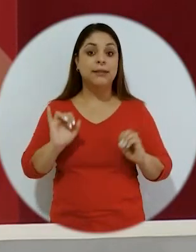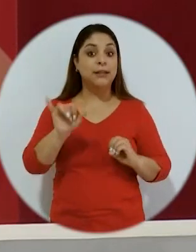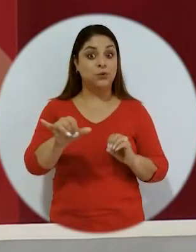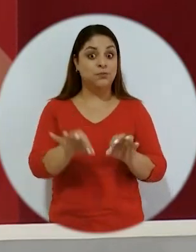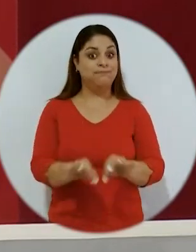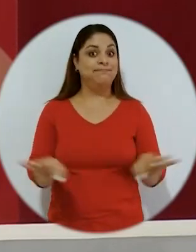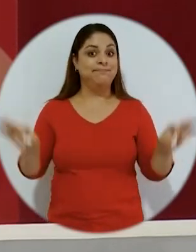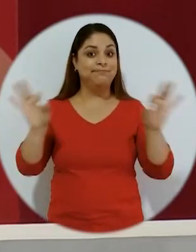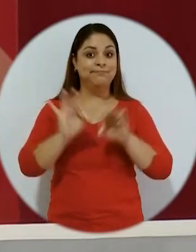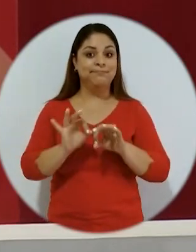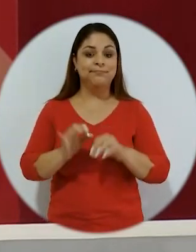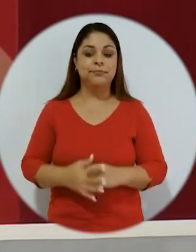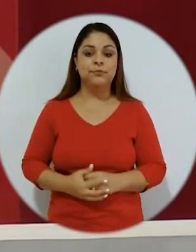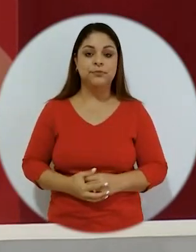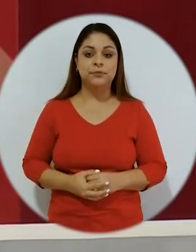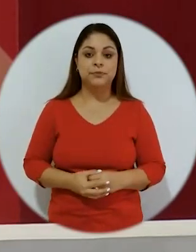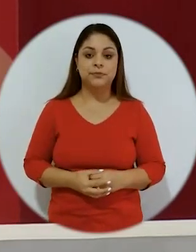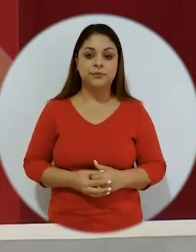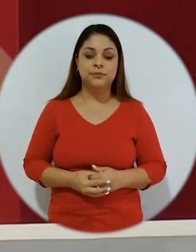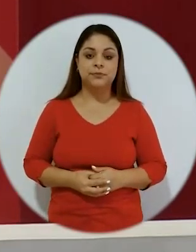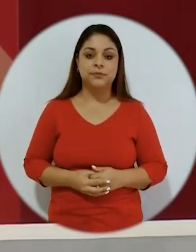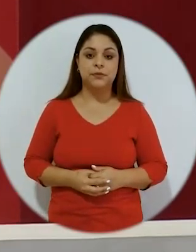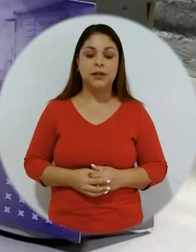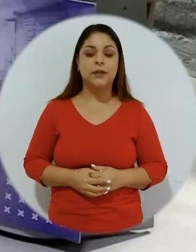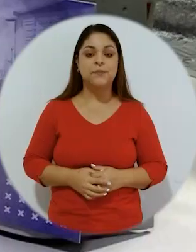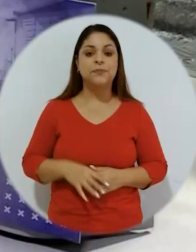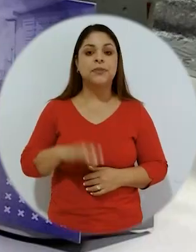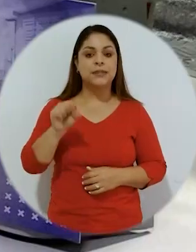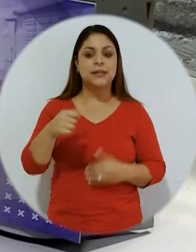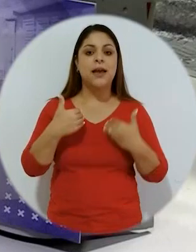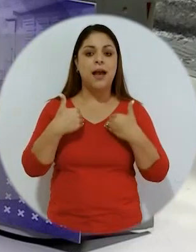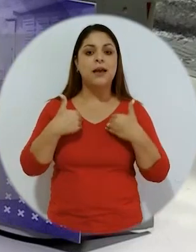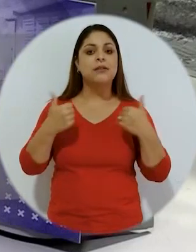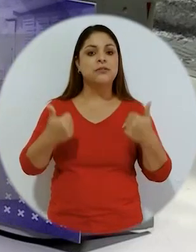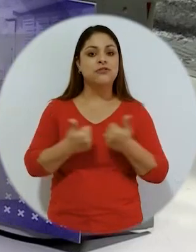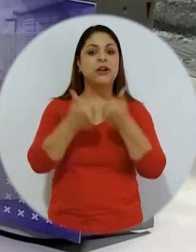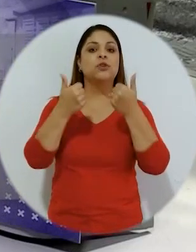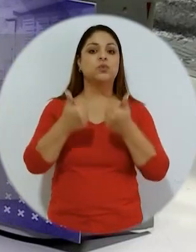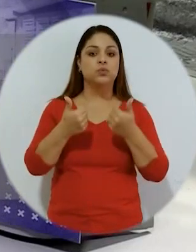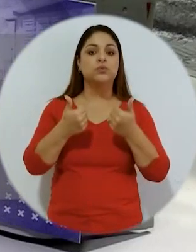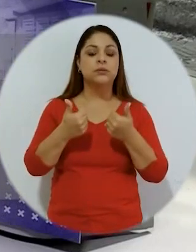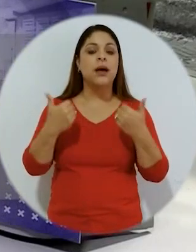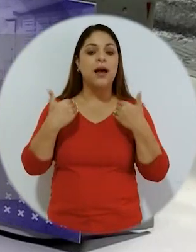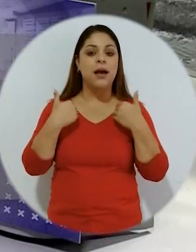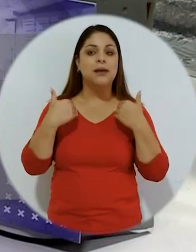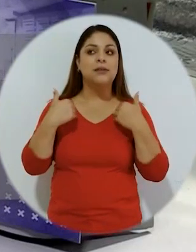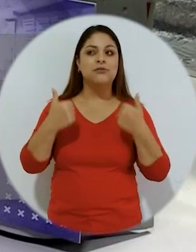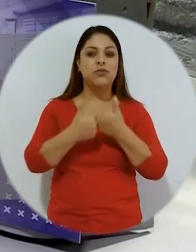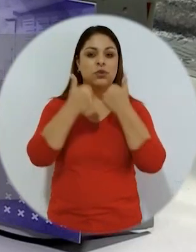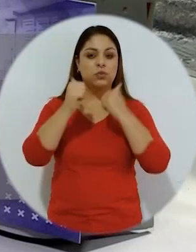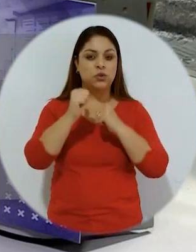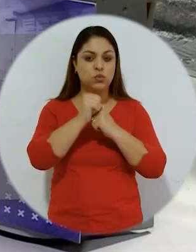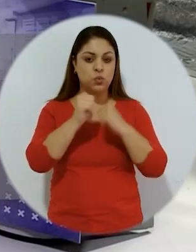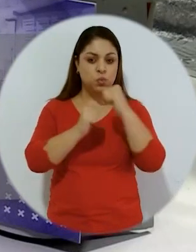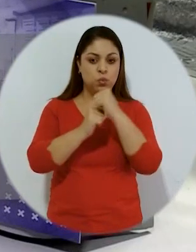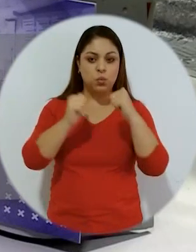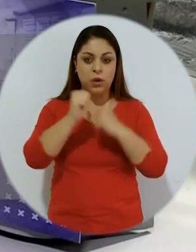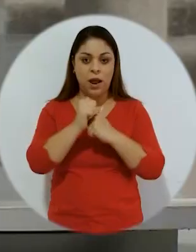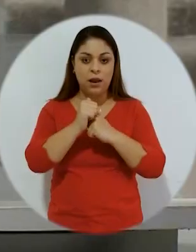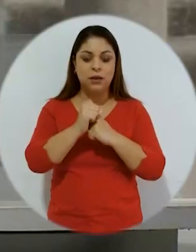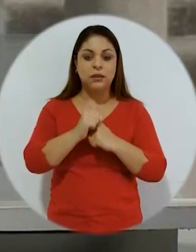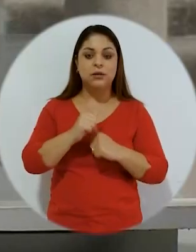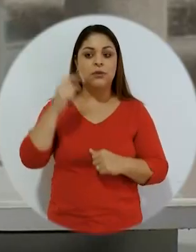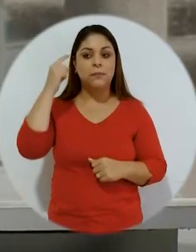un elemento que yo consideraría vitalicio. Sí, hay retos, como también lo mencionaba Álvaro, que son